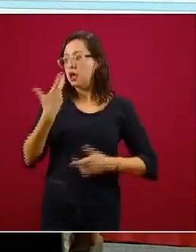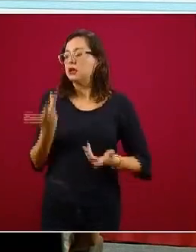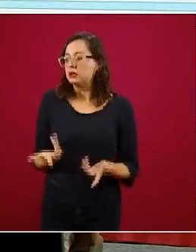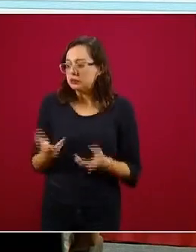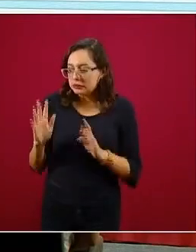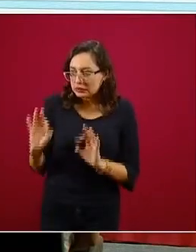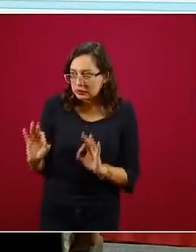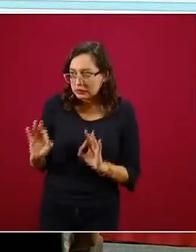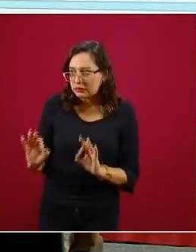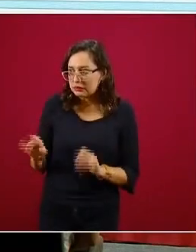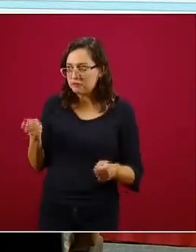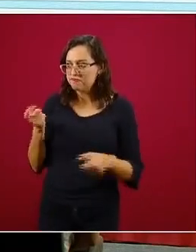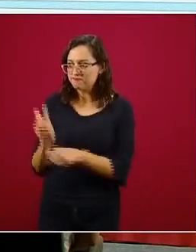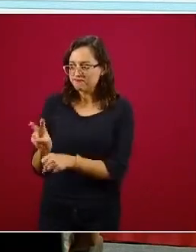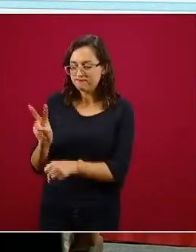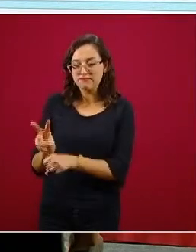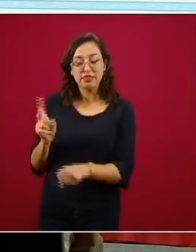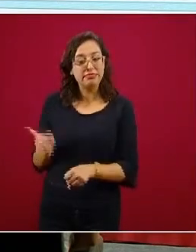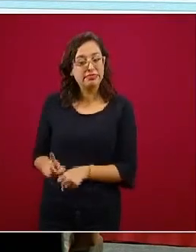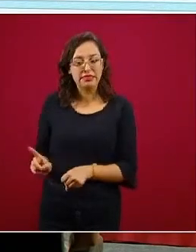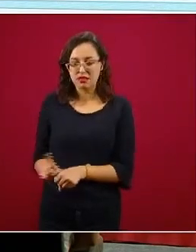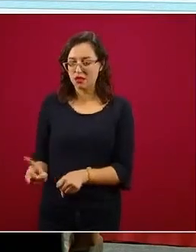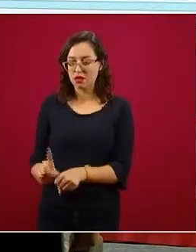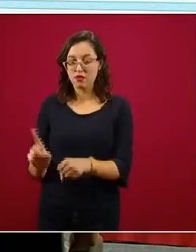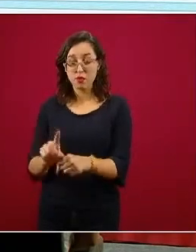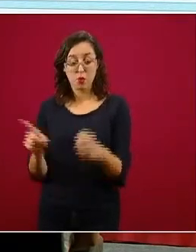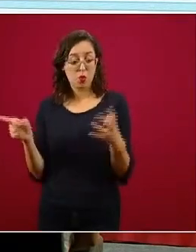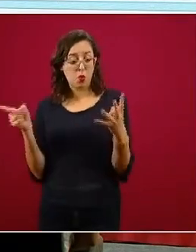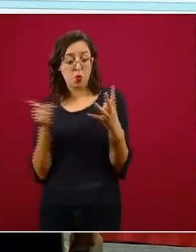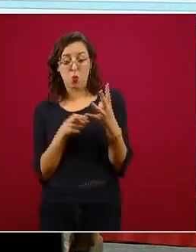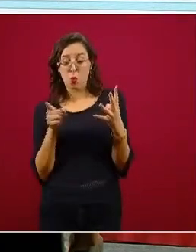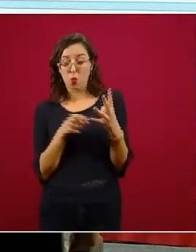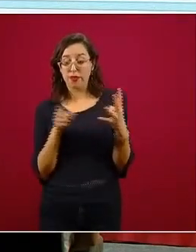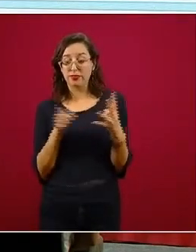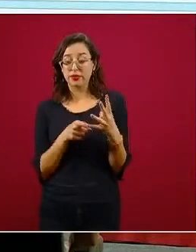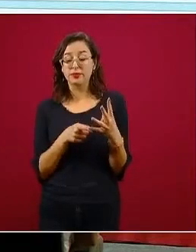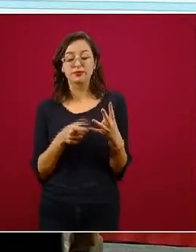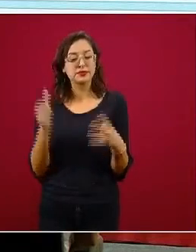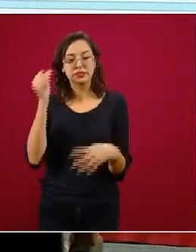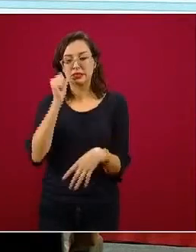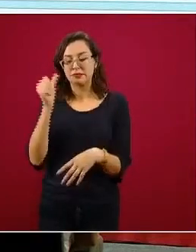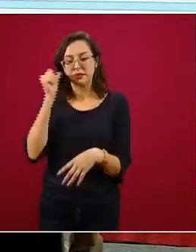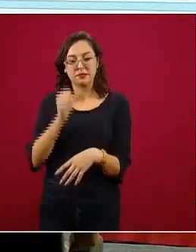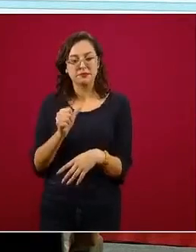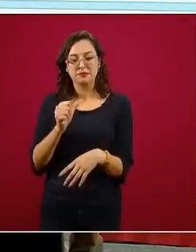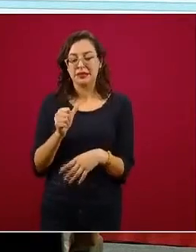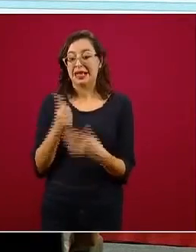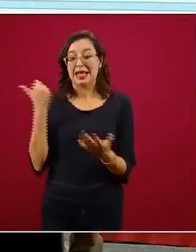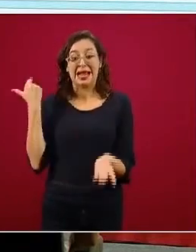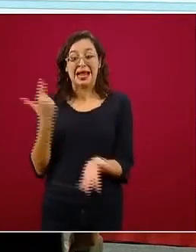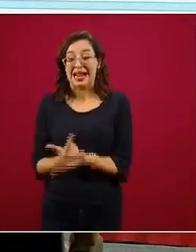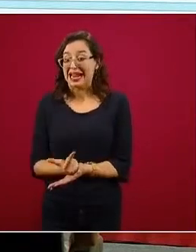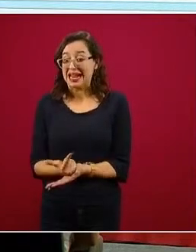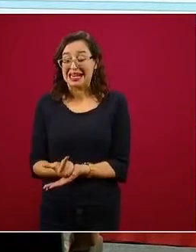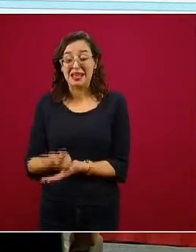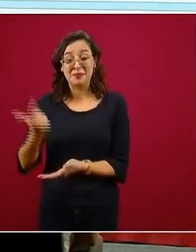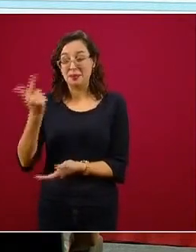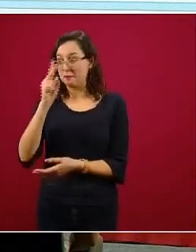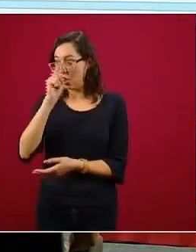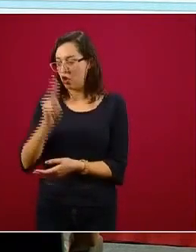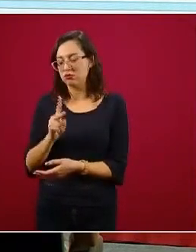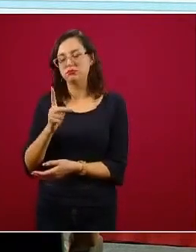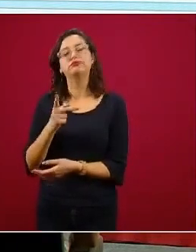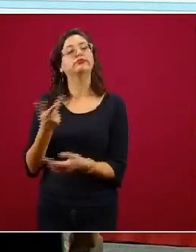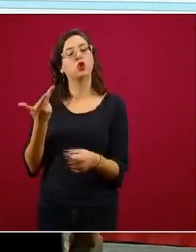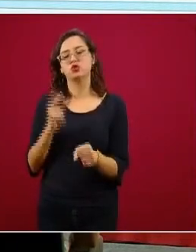telementoría o el telemonitoreo. Y el escenario 4 es un escenario 4 que hemos identificado siempre, que son estos signos de alarma, hay que ir al